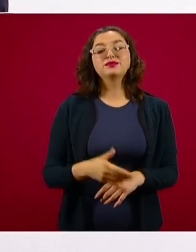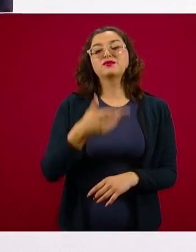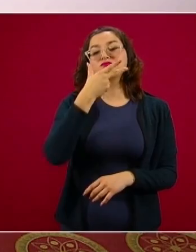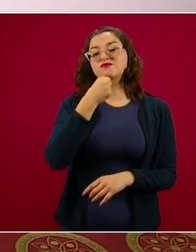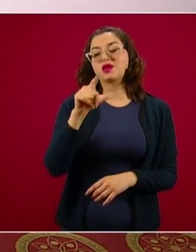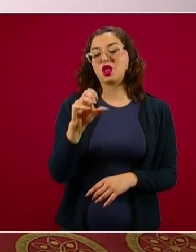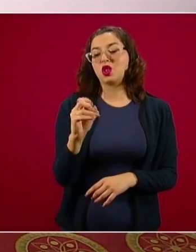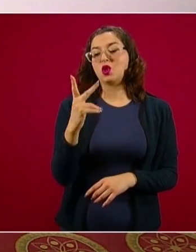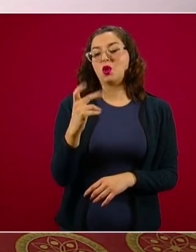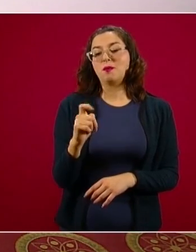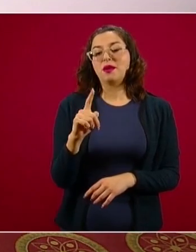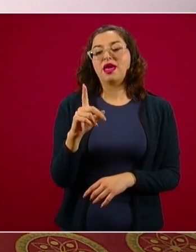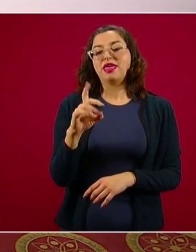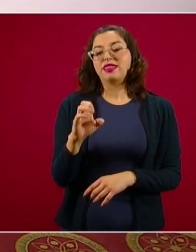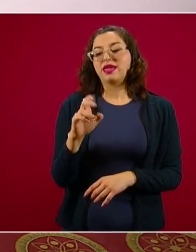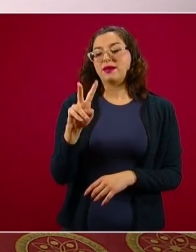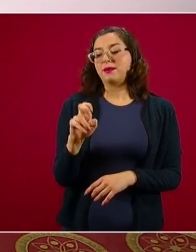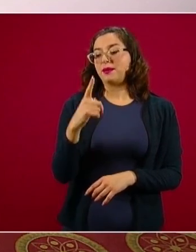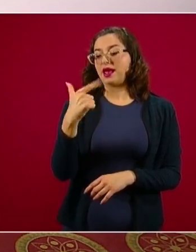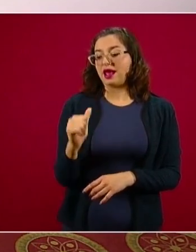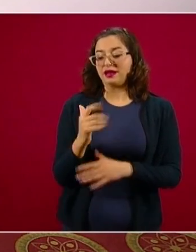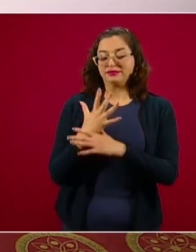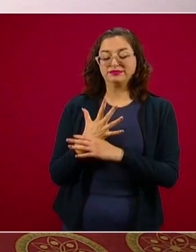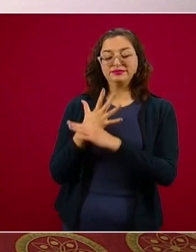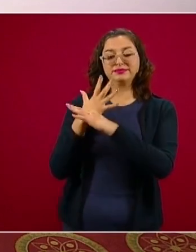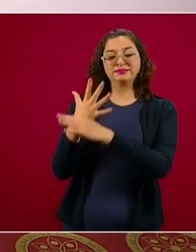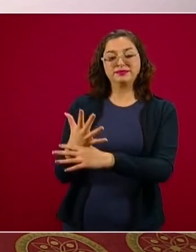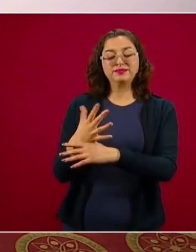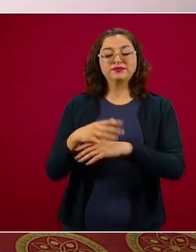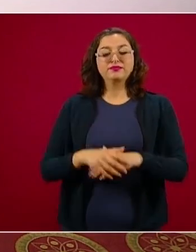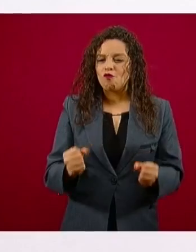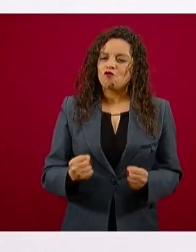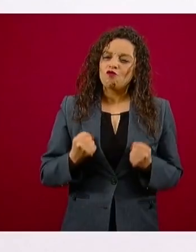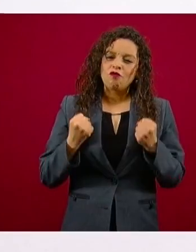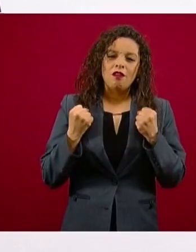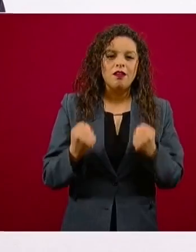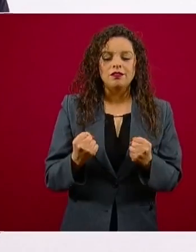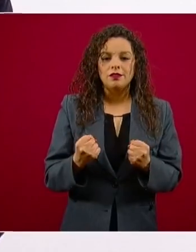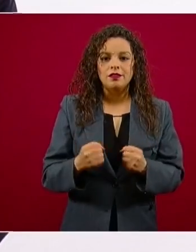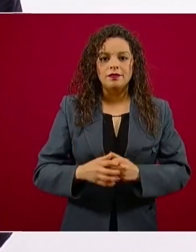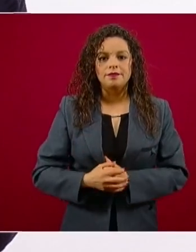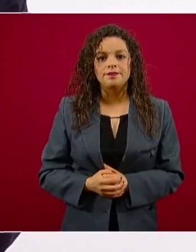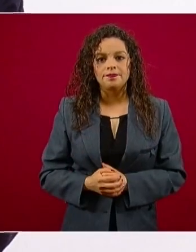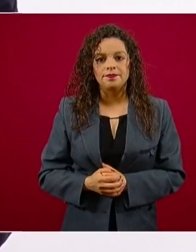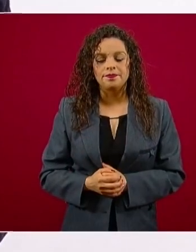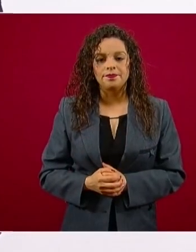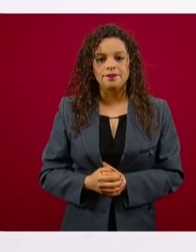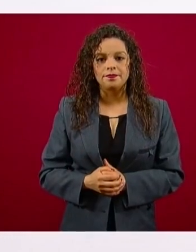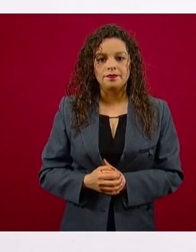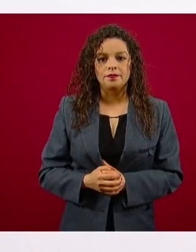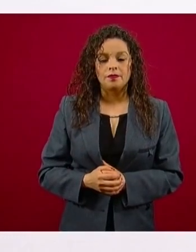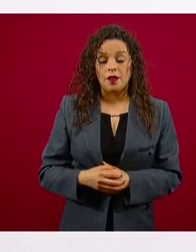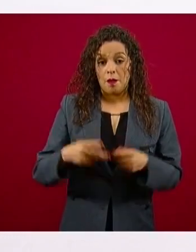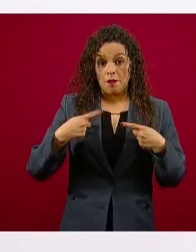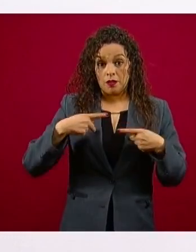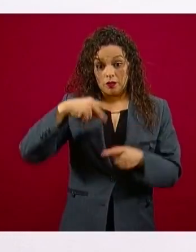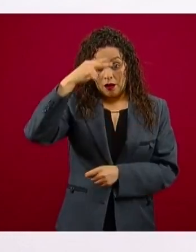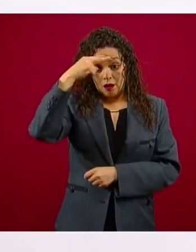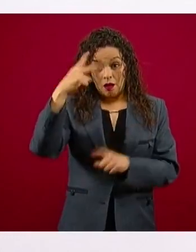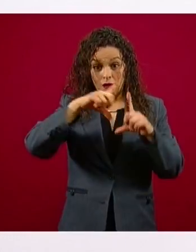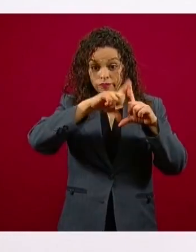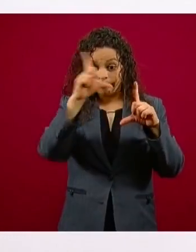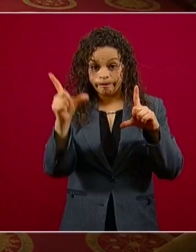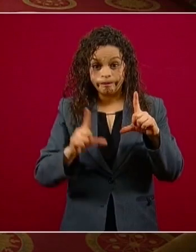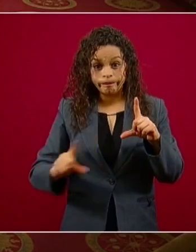actuará sin titubeos con denuncias ante cualquier intento de fraude la mayoría de los mexicanos están